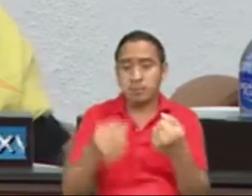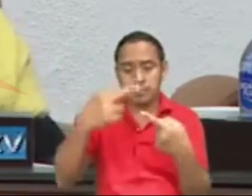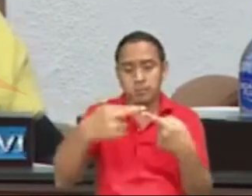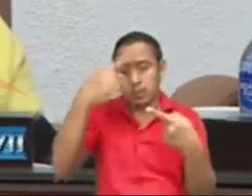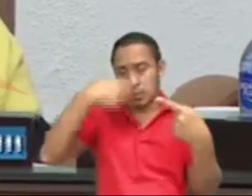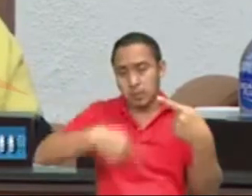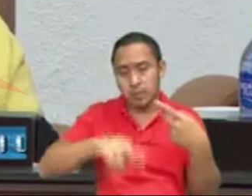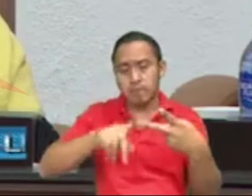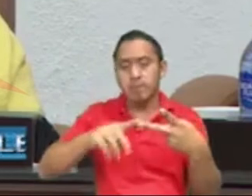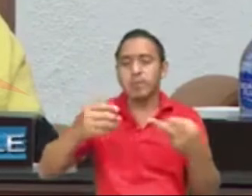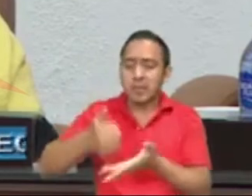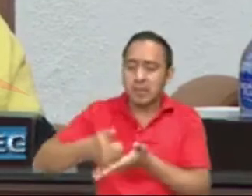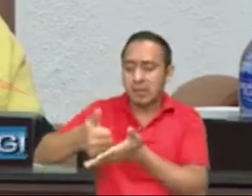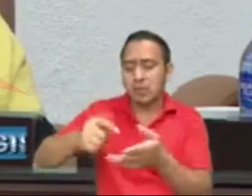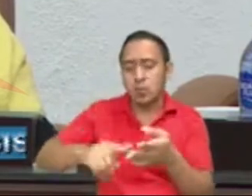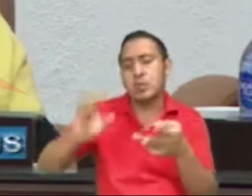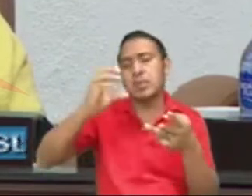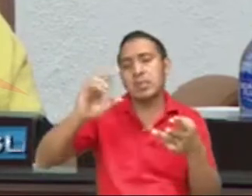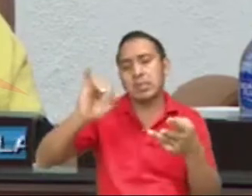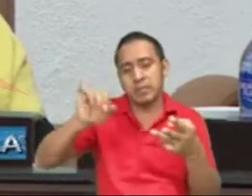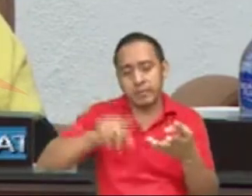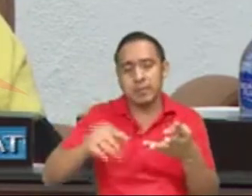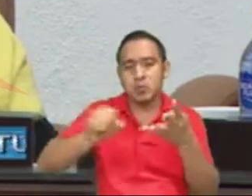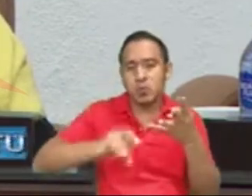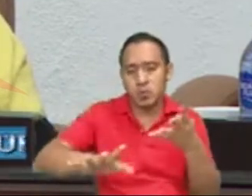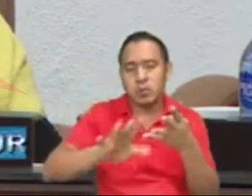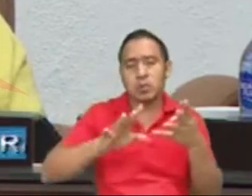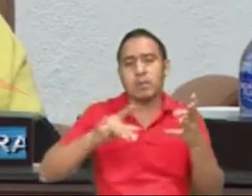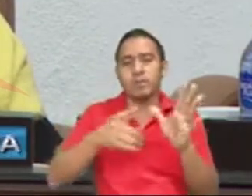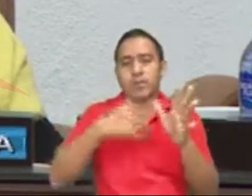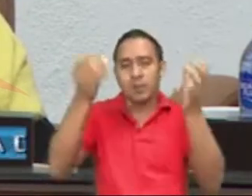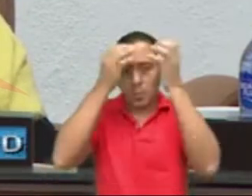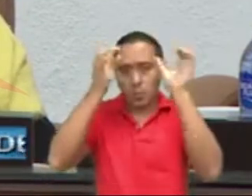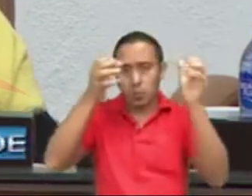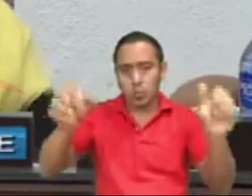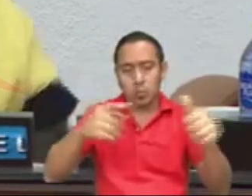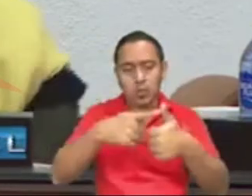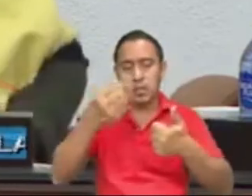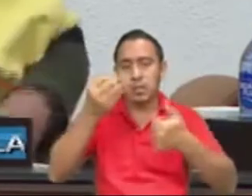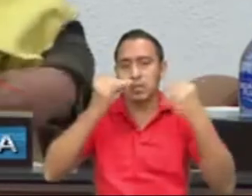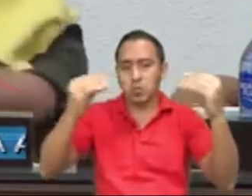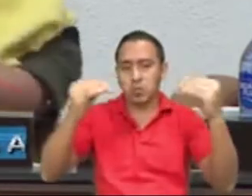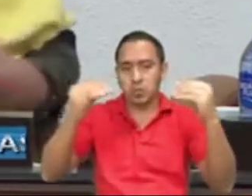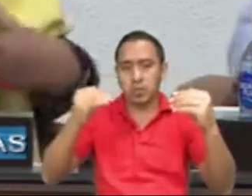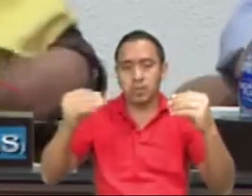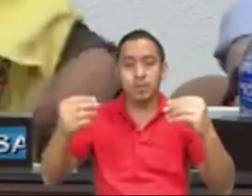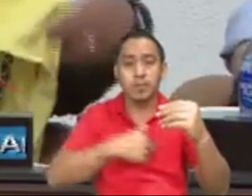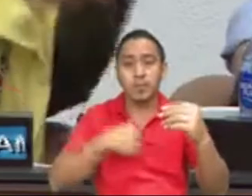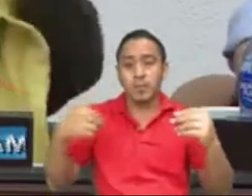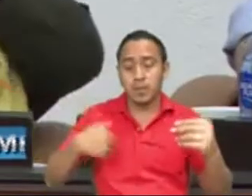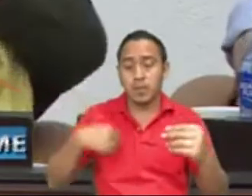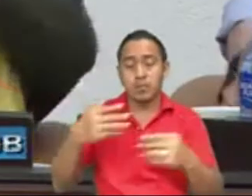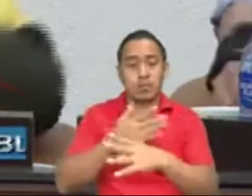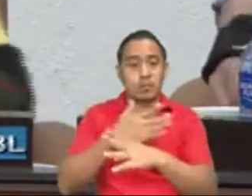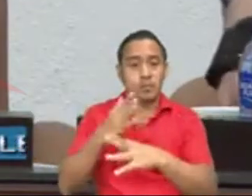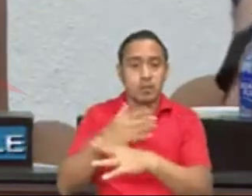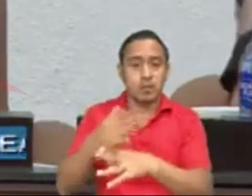religiosa, caritativa, civil, social, cultural y de educación desarrollados por